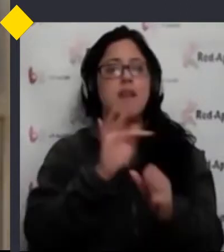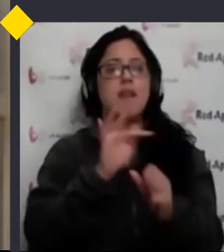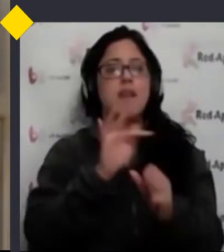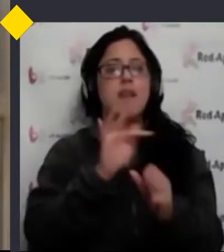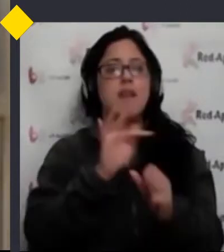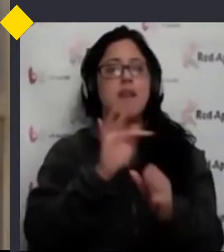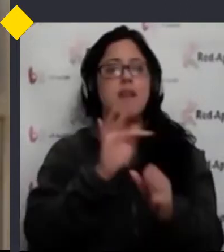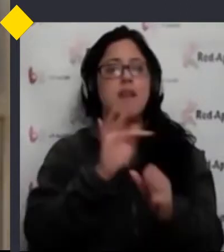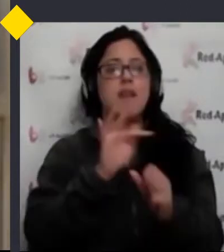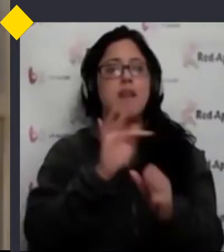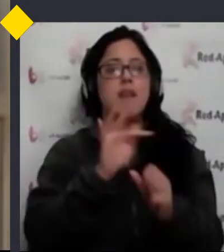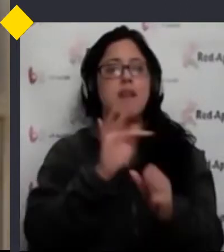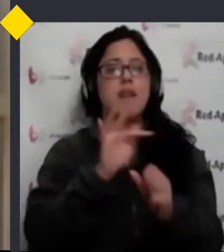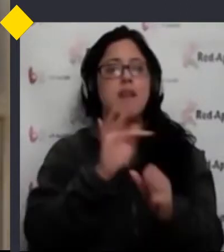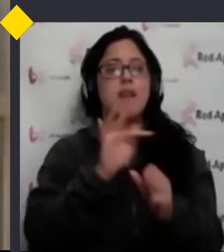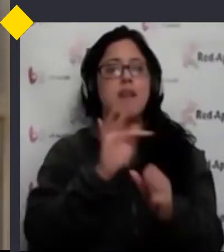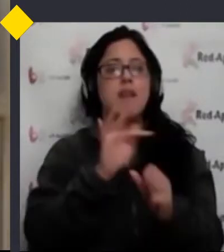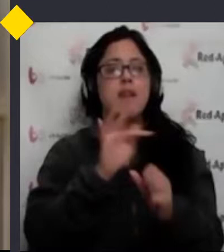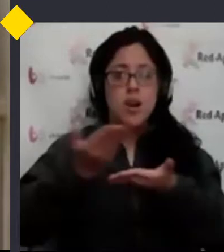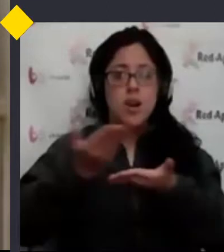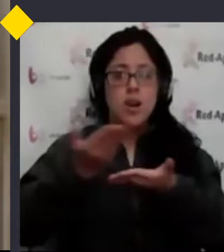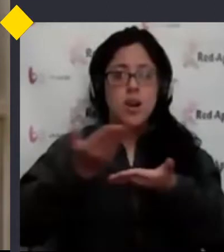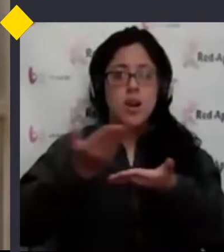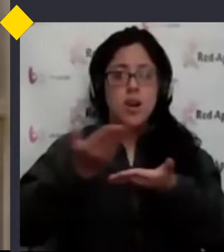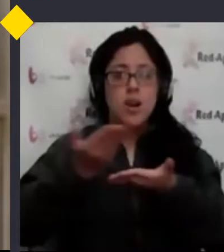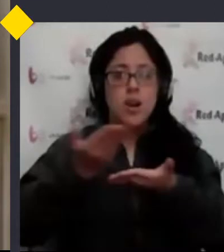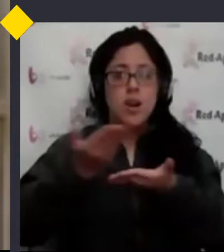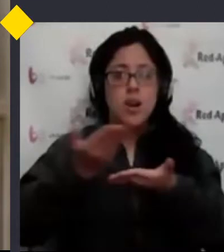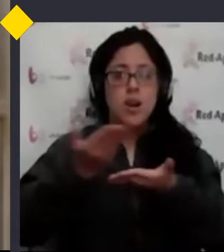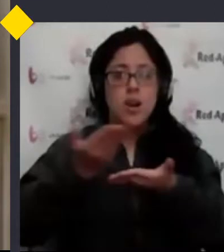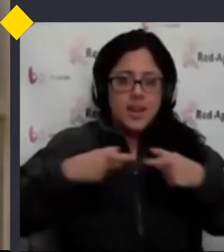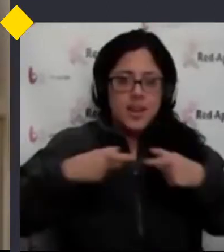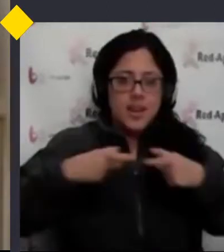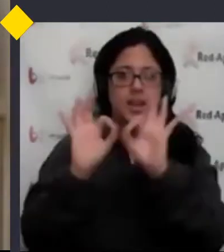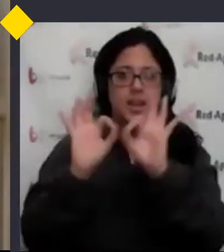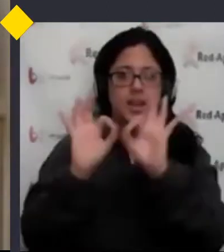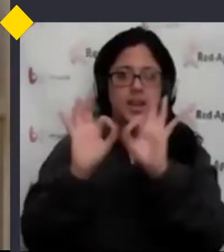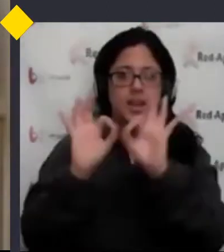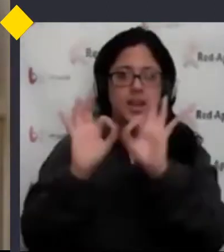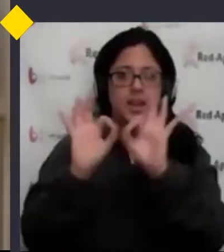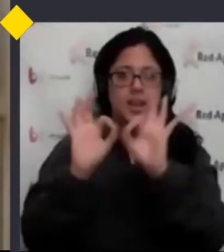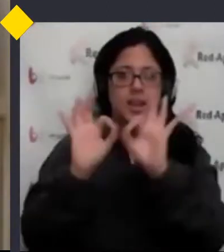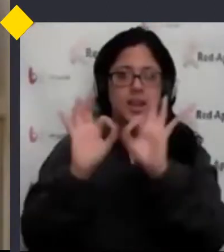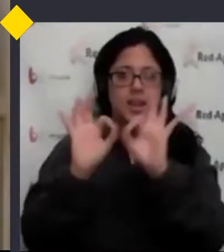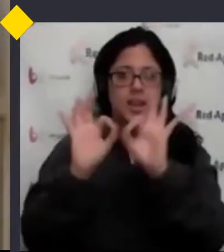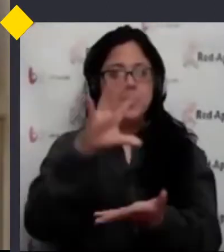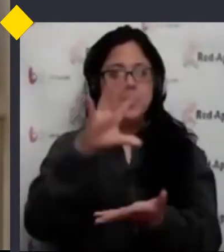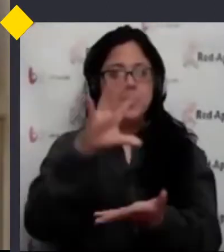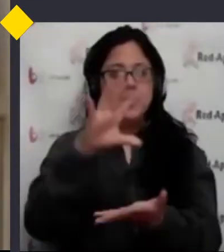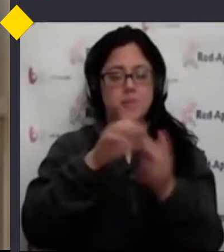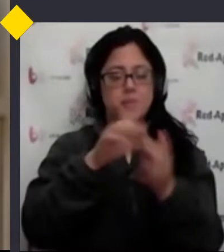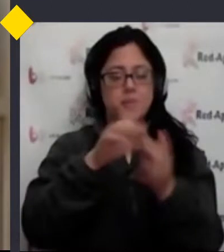compartir con estas personas, con estos panelistas que hacen un aporte enorme al país en diversidad y en